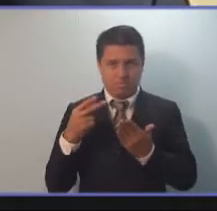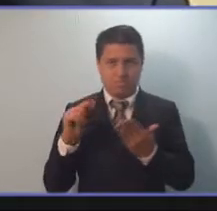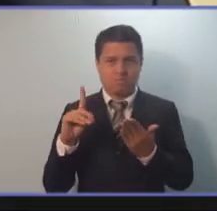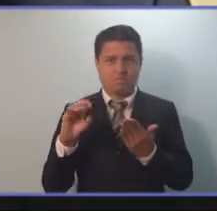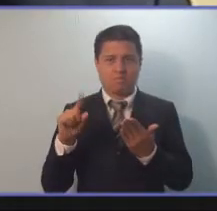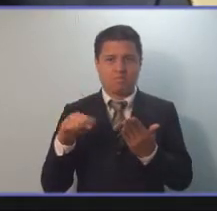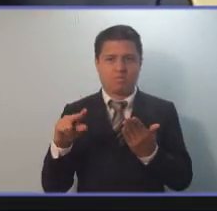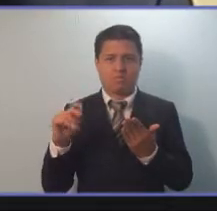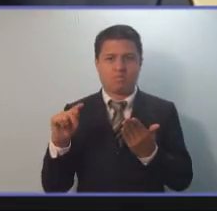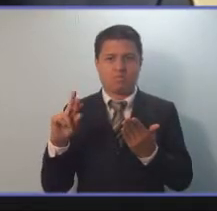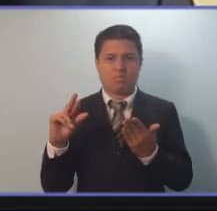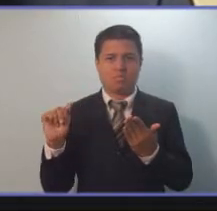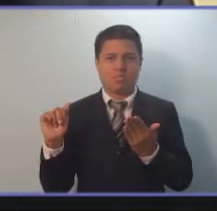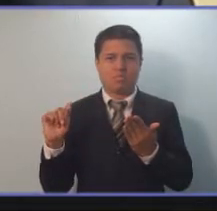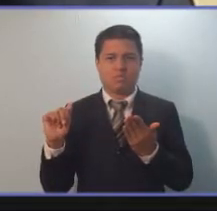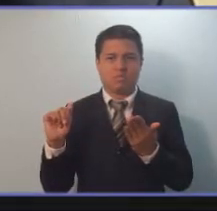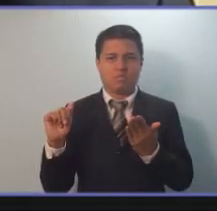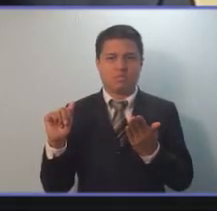Ventura,